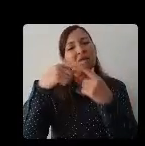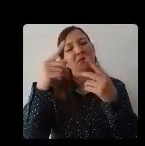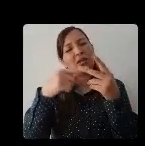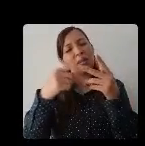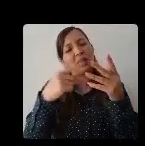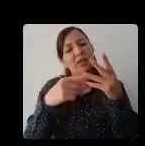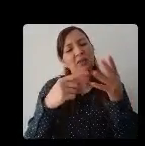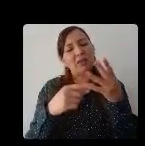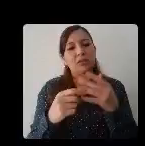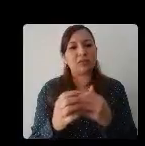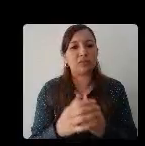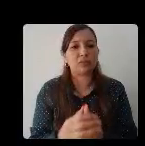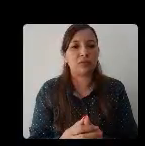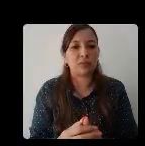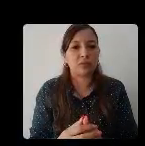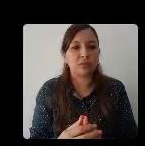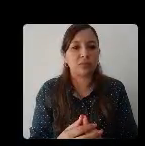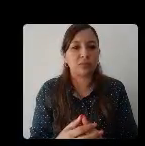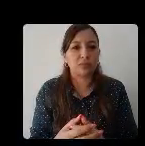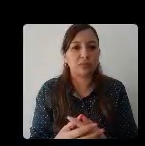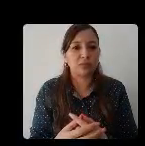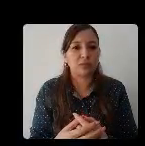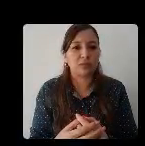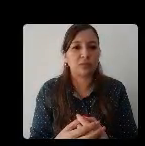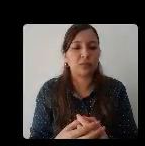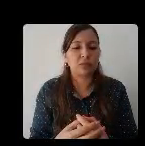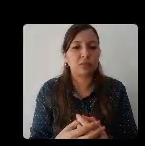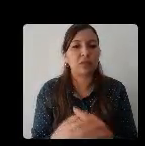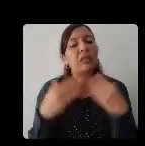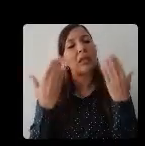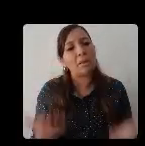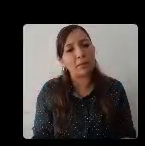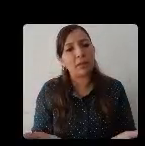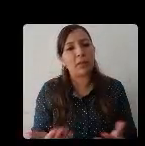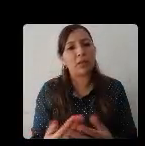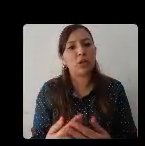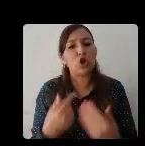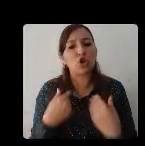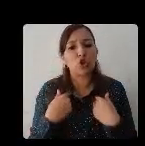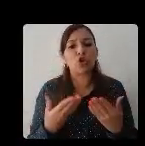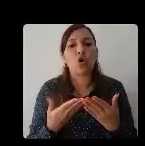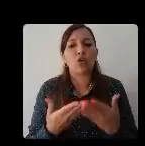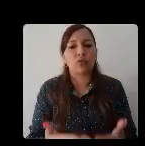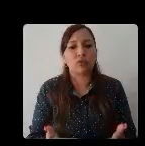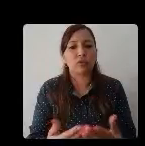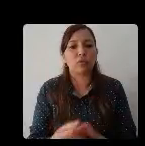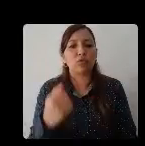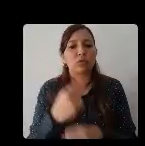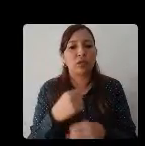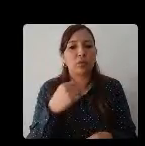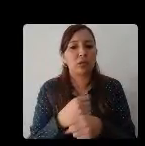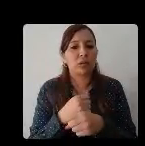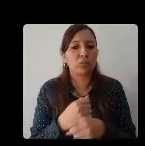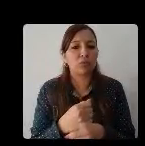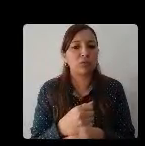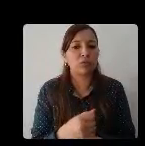También eso es lo que nosotros esto, ¿no? Trabajamos en nuestra comunidad. También hacemos una labor social aquí